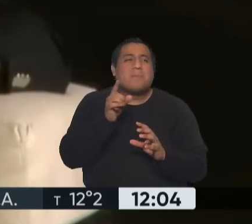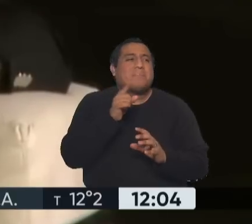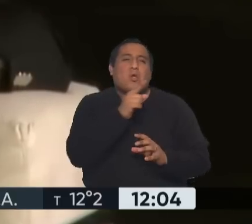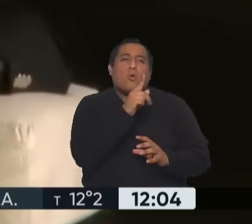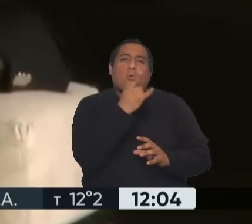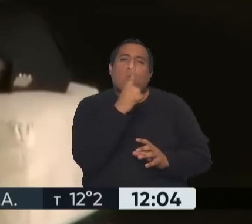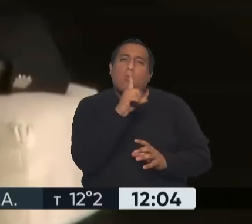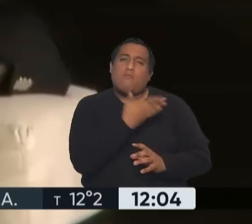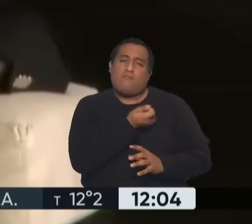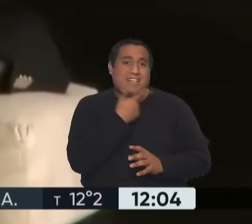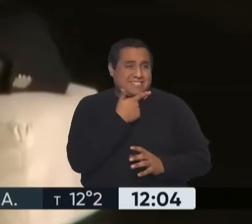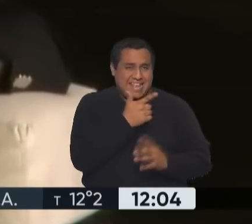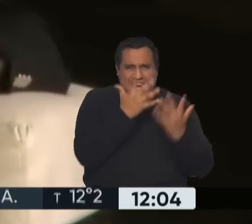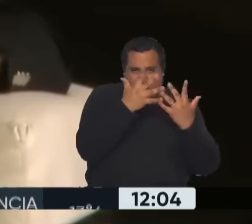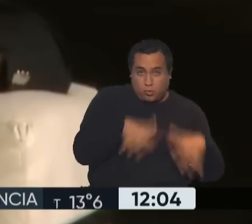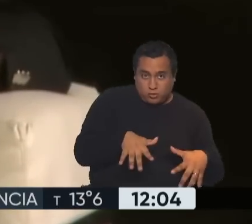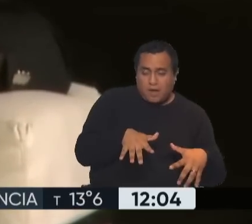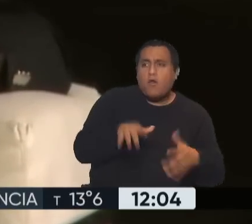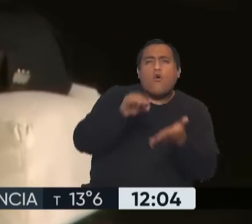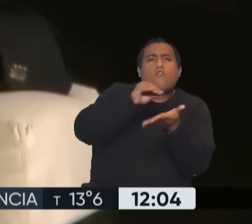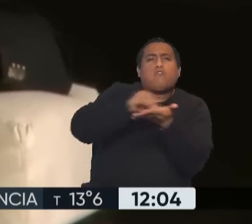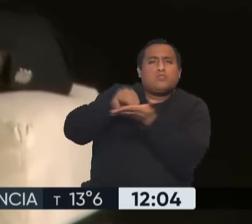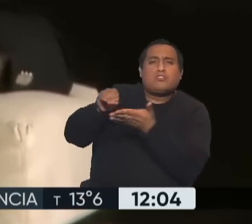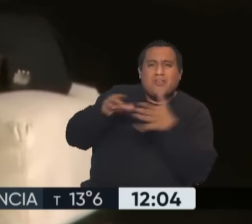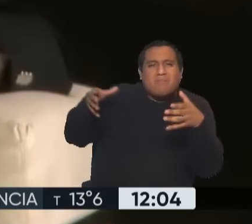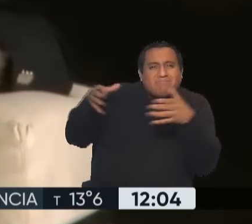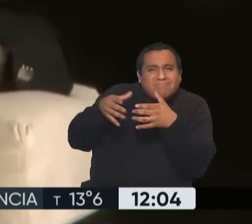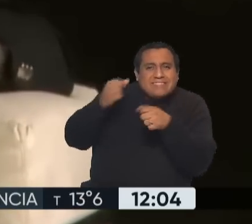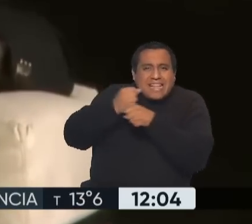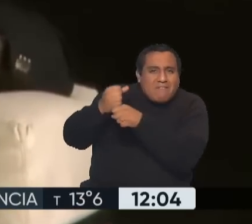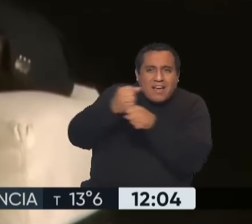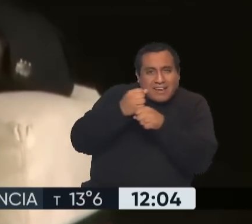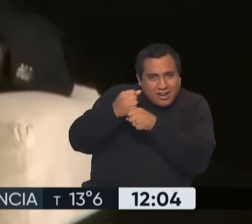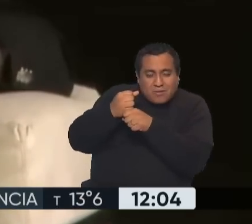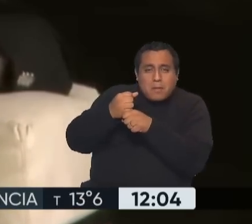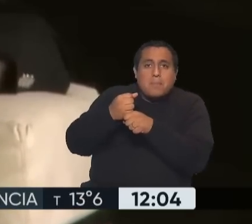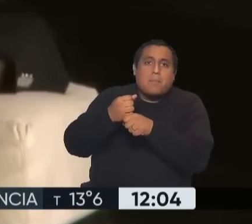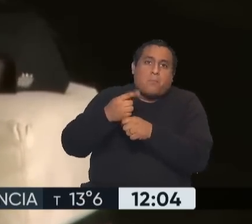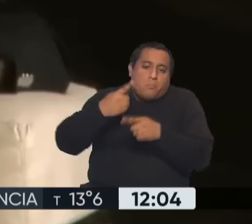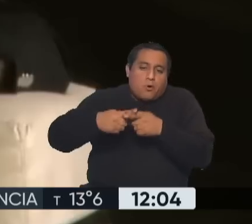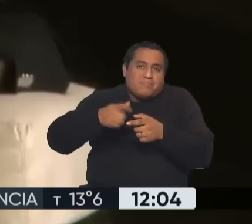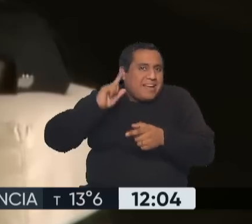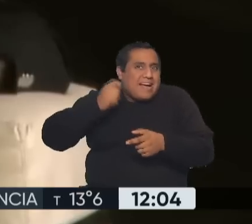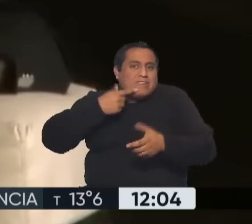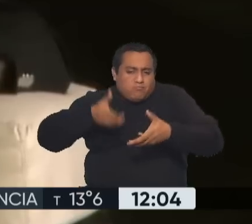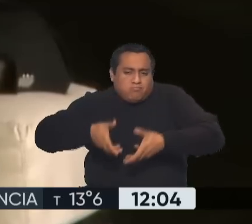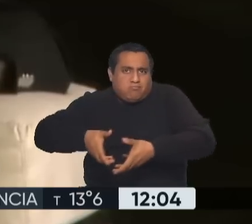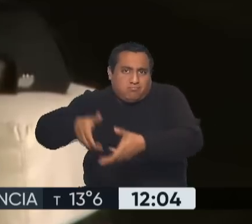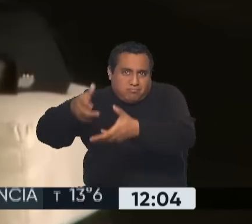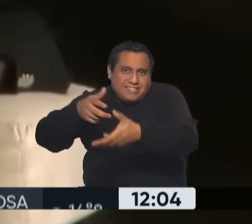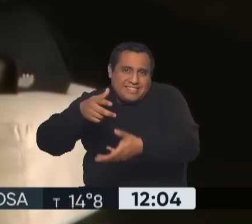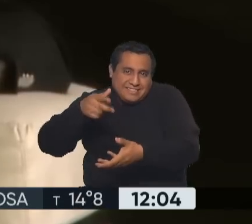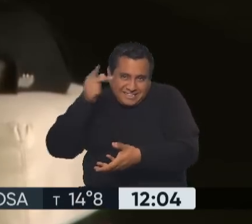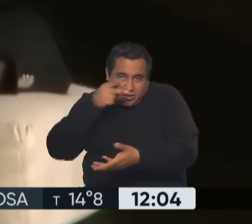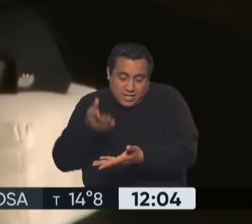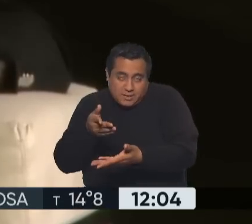renuncia Culfas fue muy duro con los funcionarios que están trabajando precisamente en la licitación del gasoducto Néstor Kirchner, y es